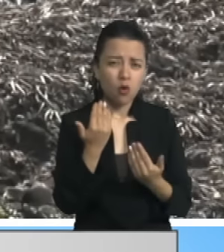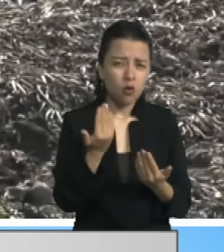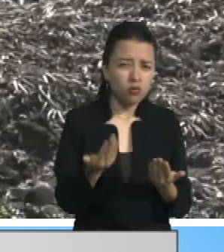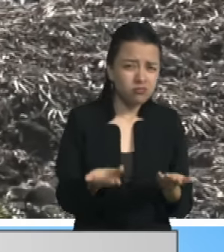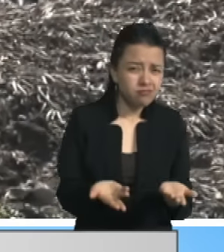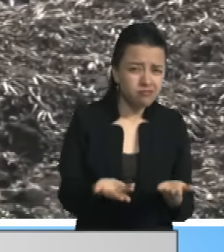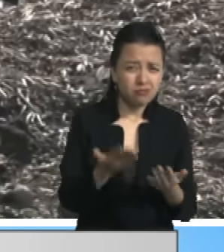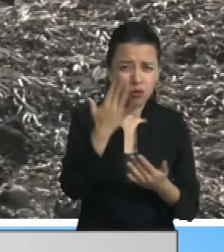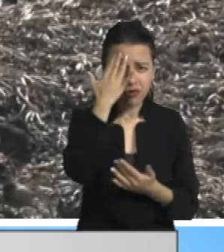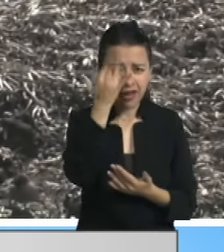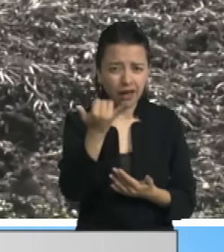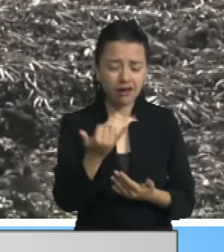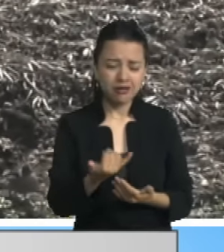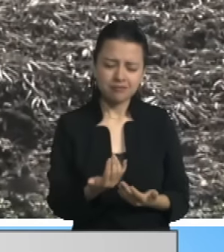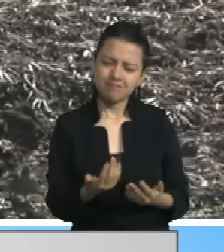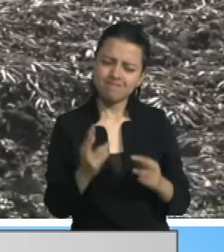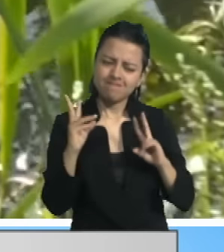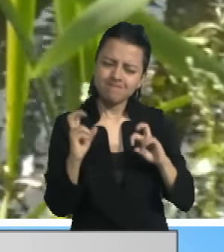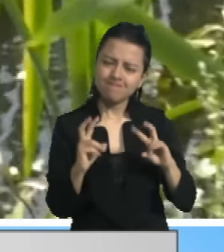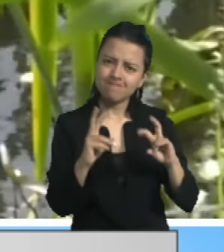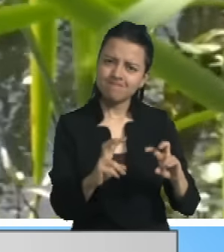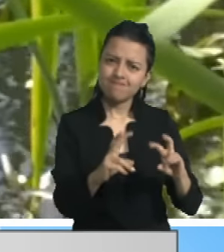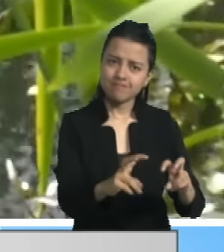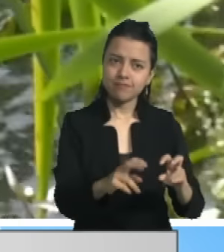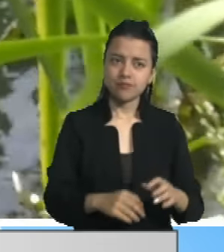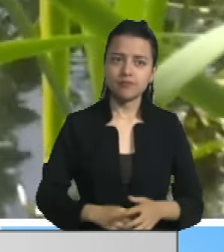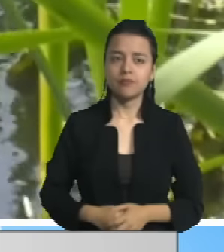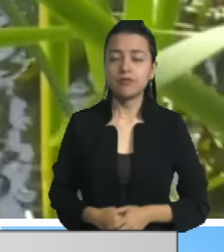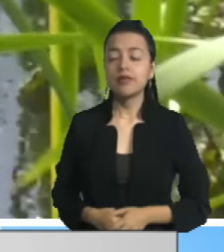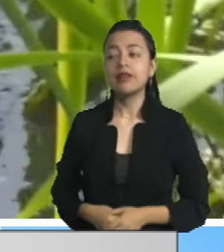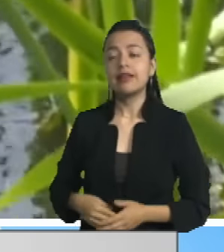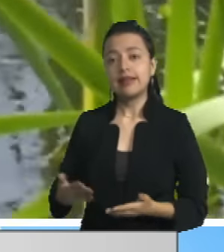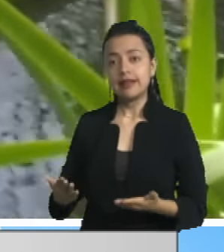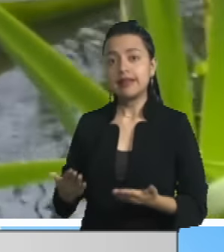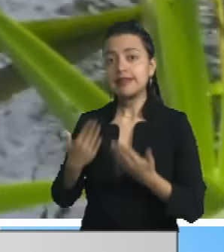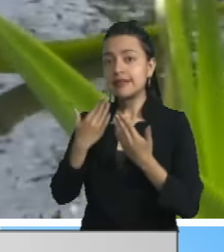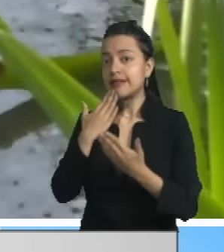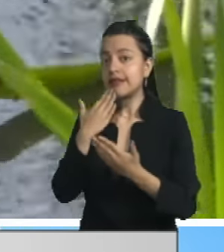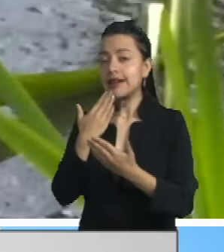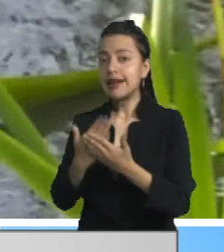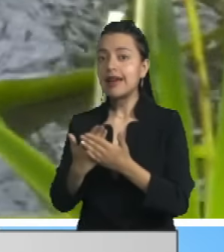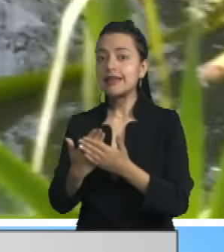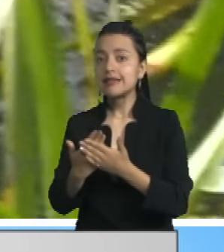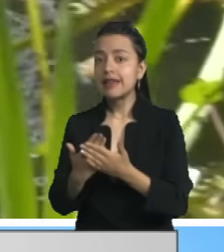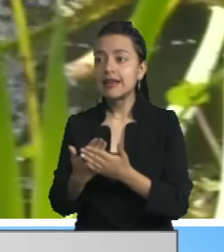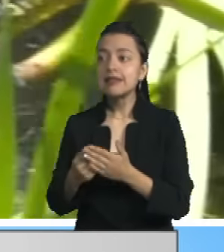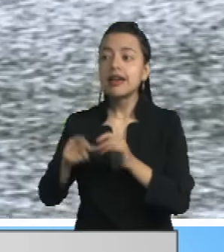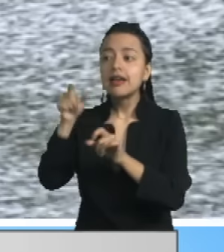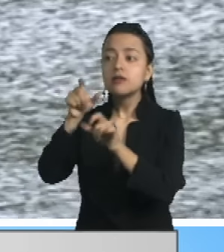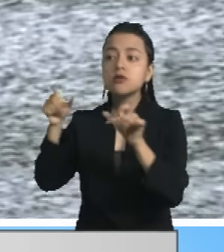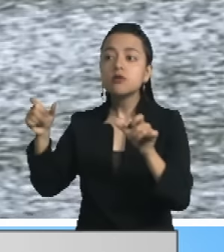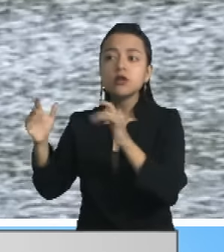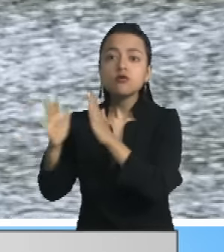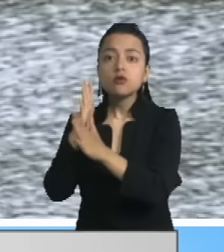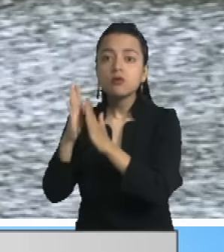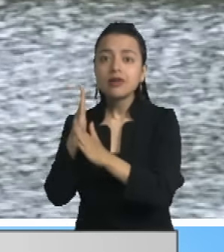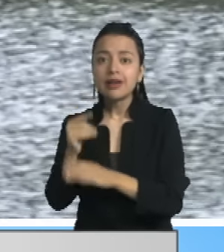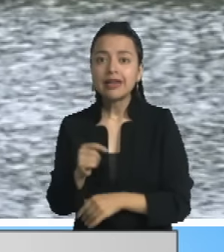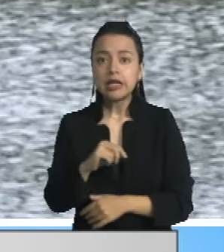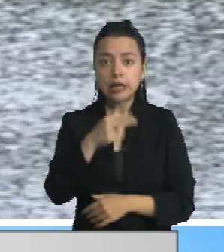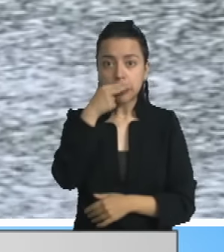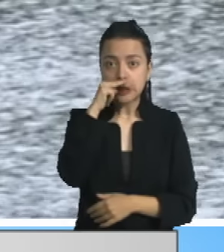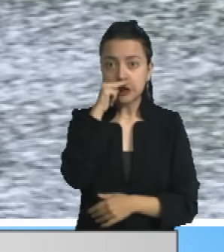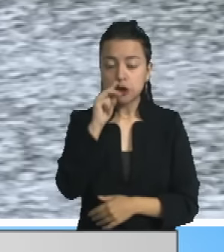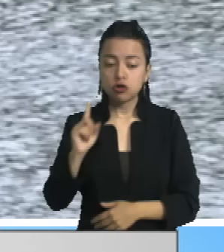Resaltar que según las labores de vecindario que Está realizando Este joven ingresó solo al humedal y